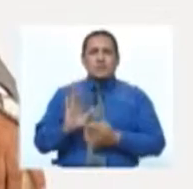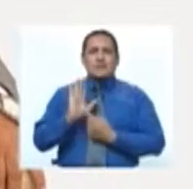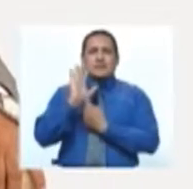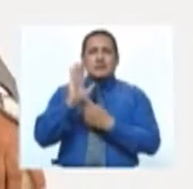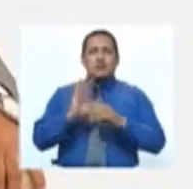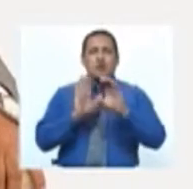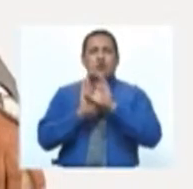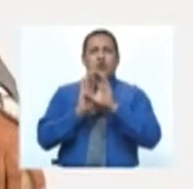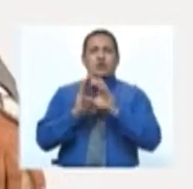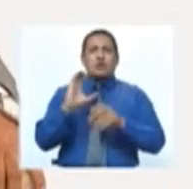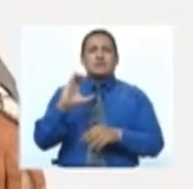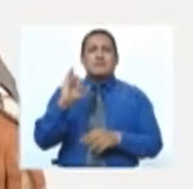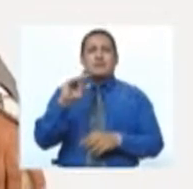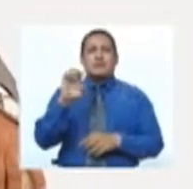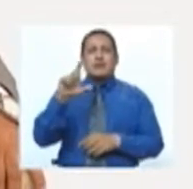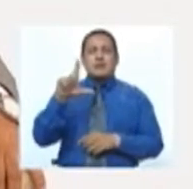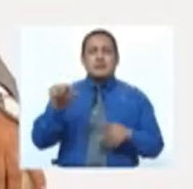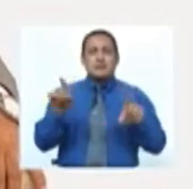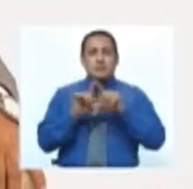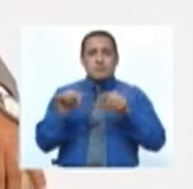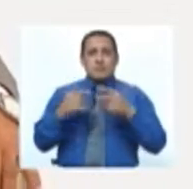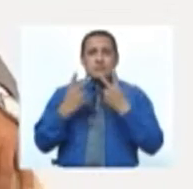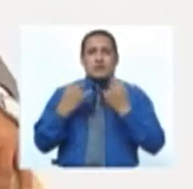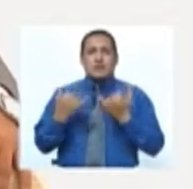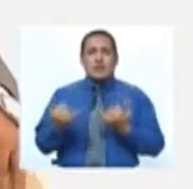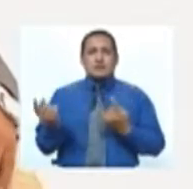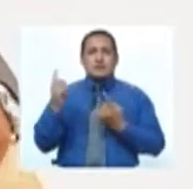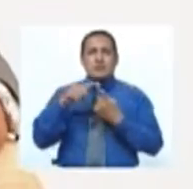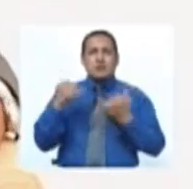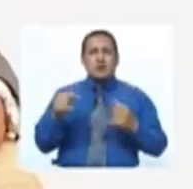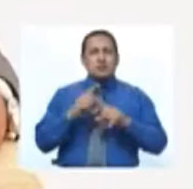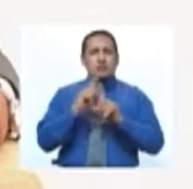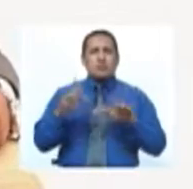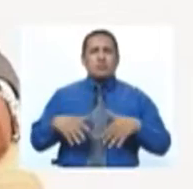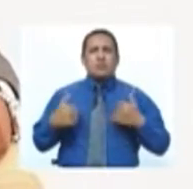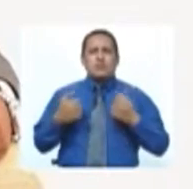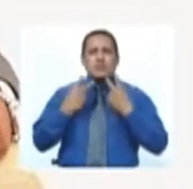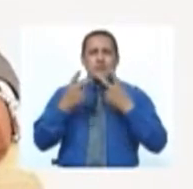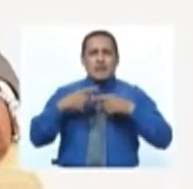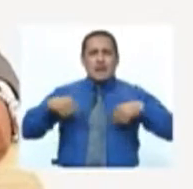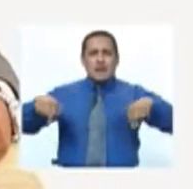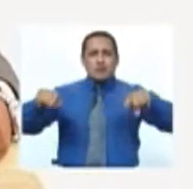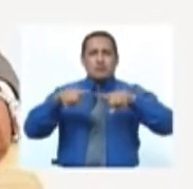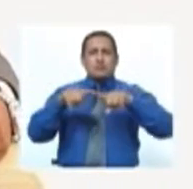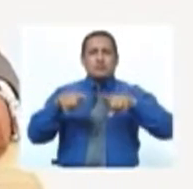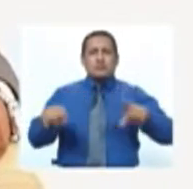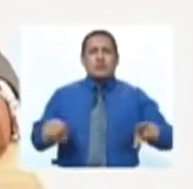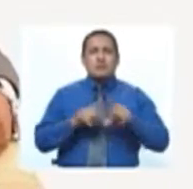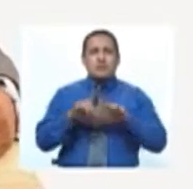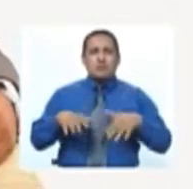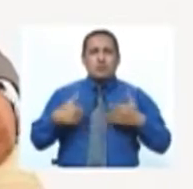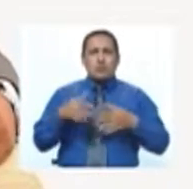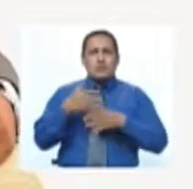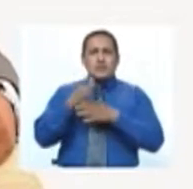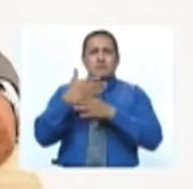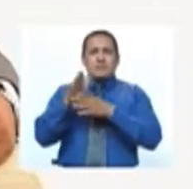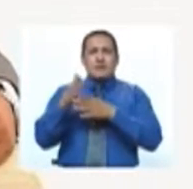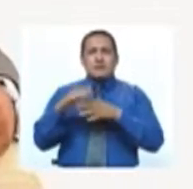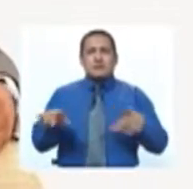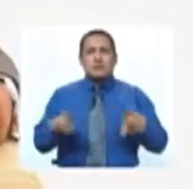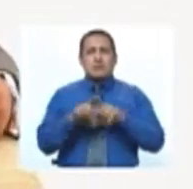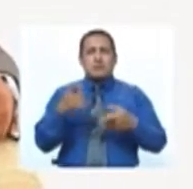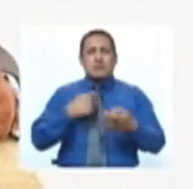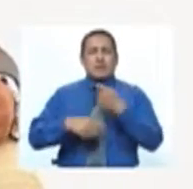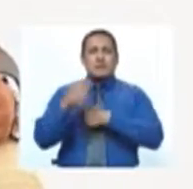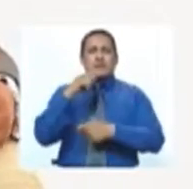el Código Civil de manera genérica. En consecuencia, no pueden ellos poder participar